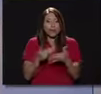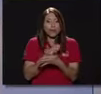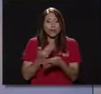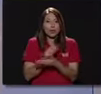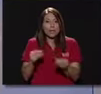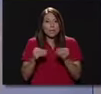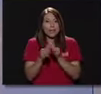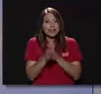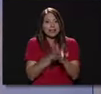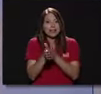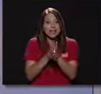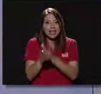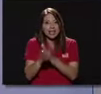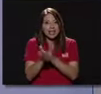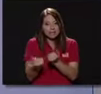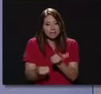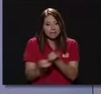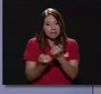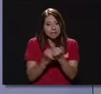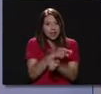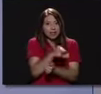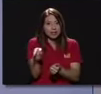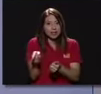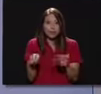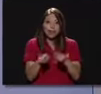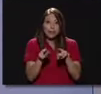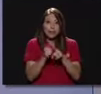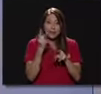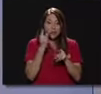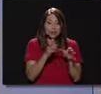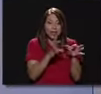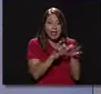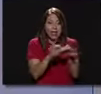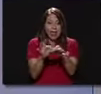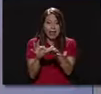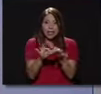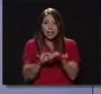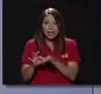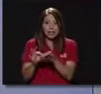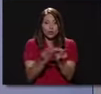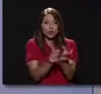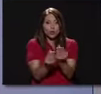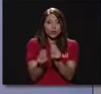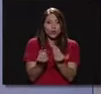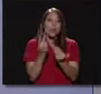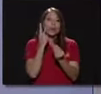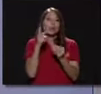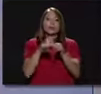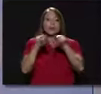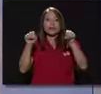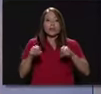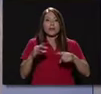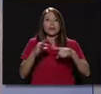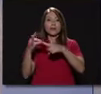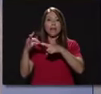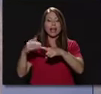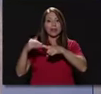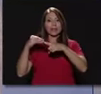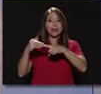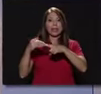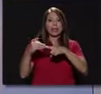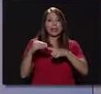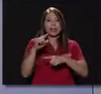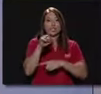genera apoyo a estos sectores. Incluso cuando vemos los encadenamientos productivos, vemos que lo que son un régimen especial, principalmente